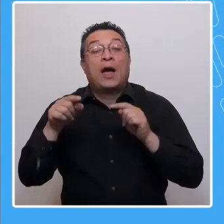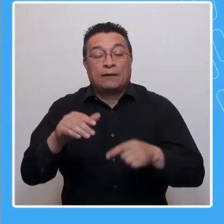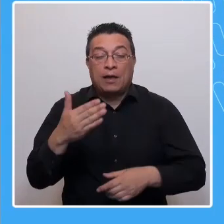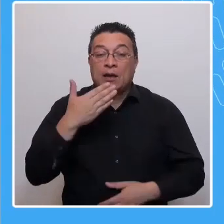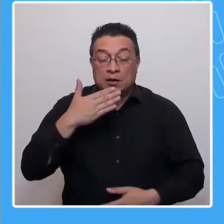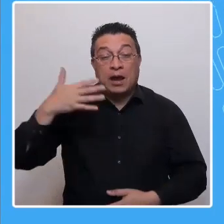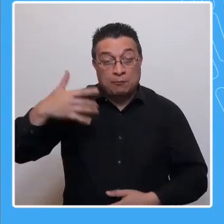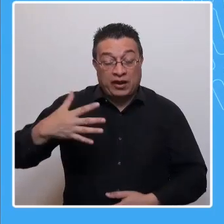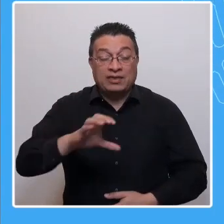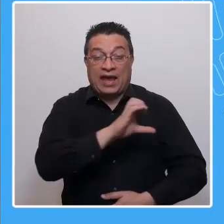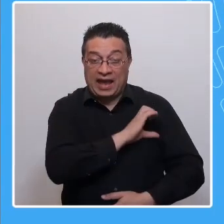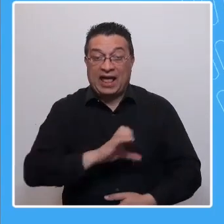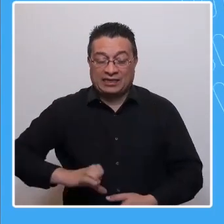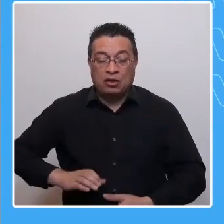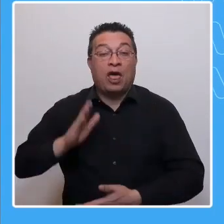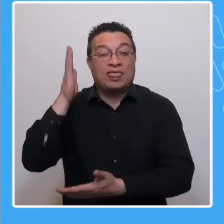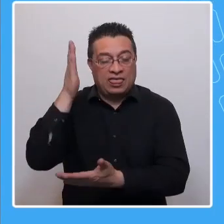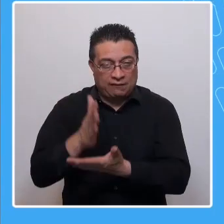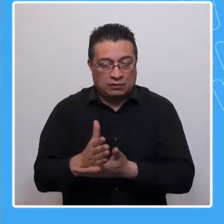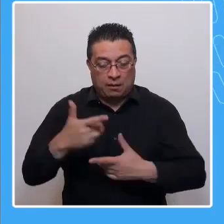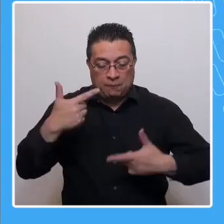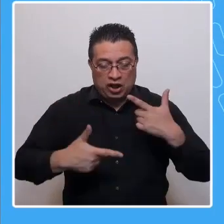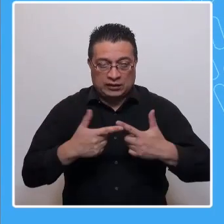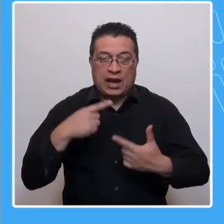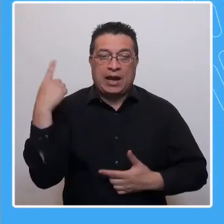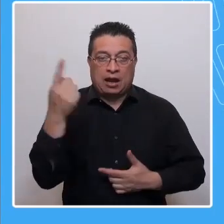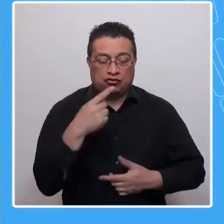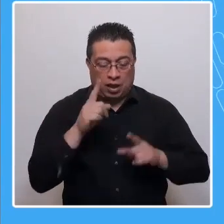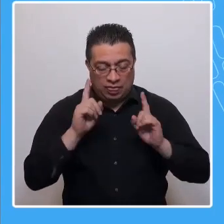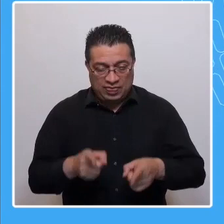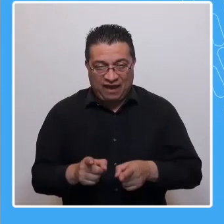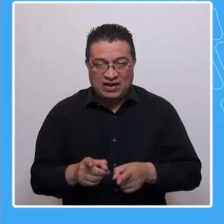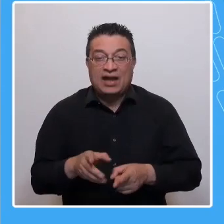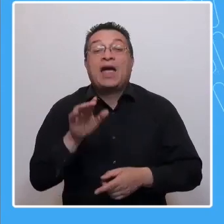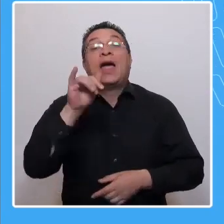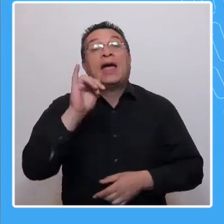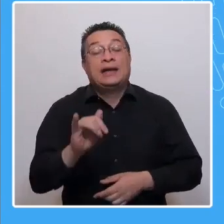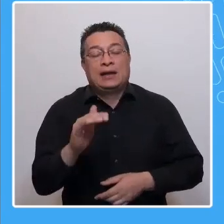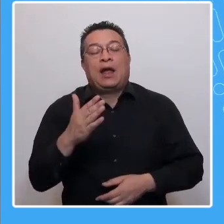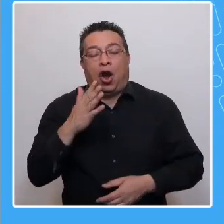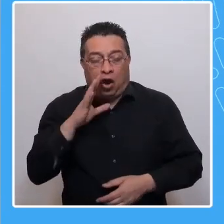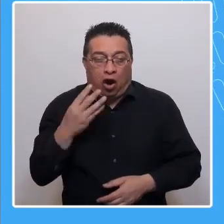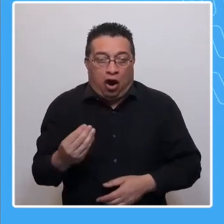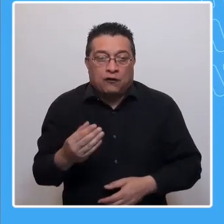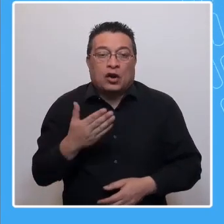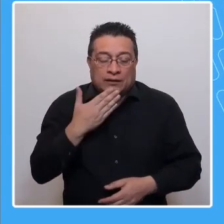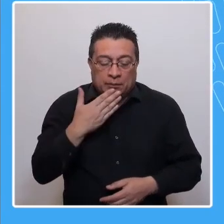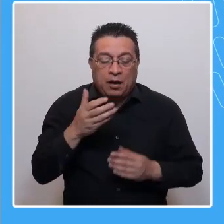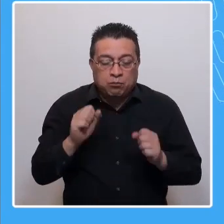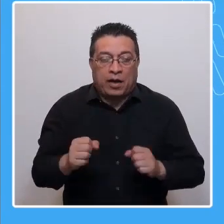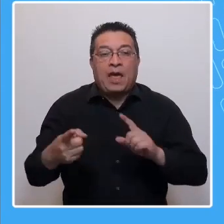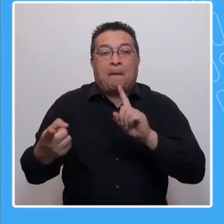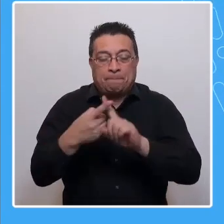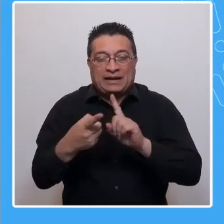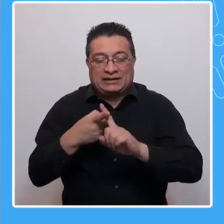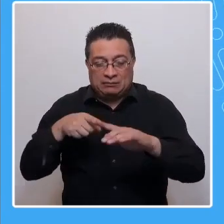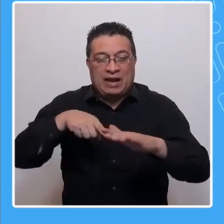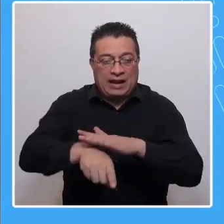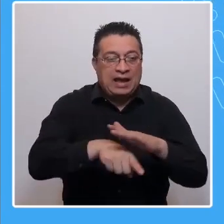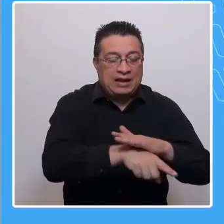el Estado tiene el deber de guiar una política nacional en esta materia y que, por supuesto, tiene la posibilidad de participar en estas